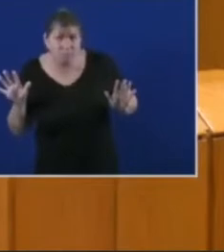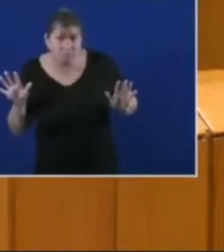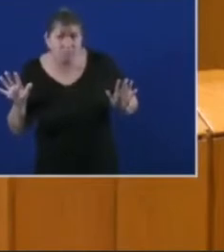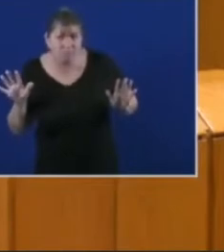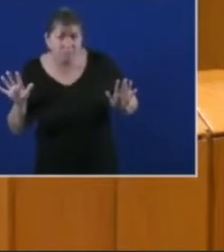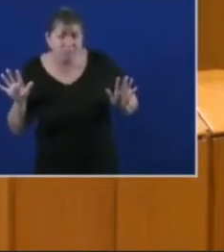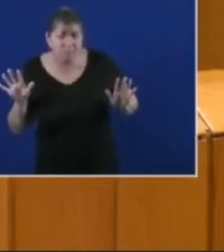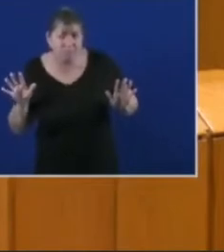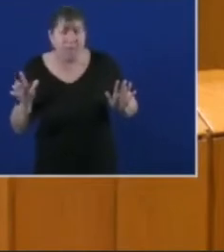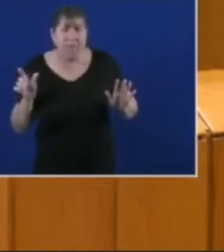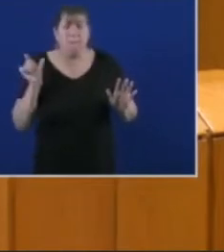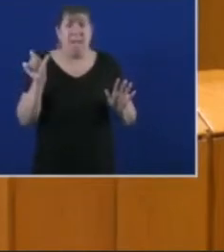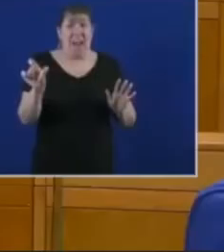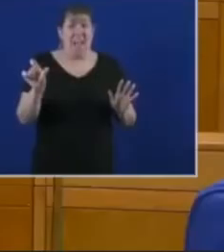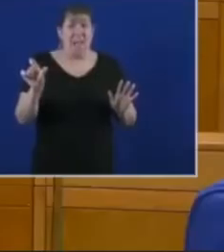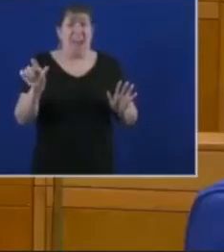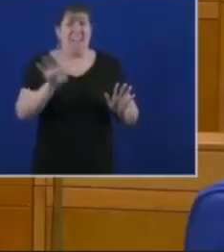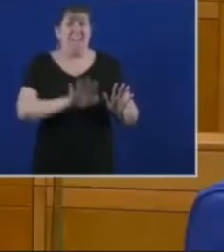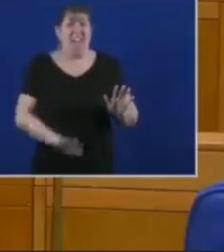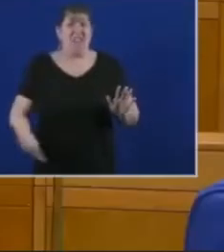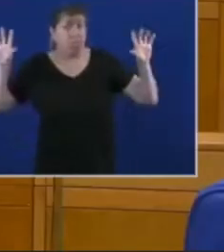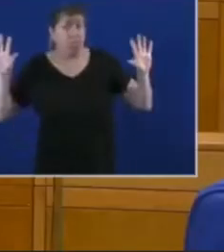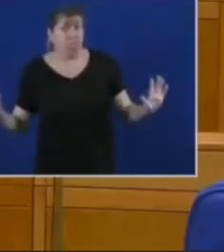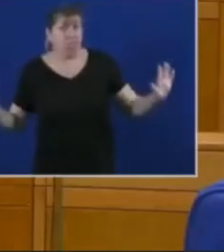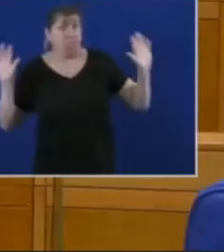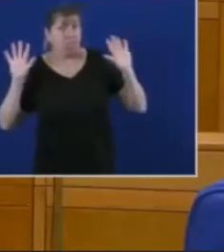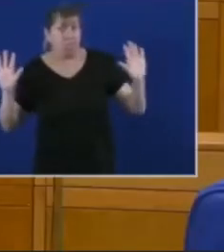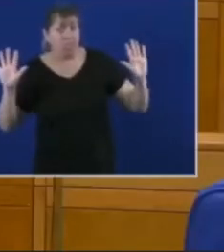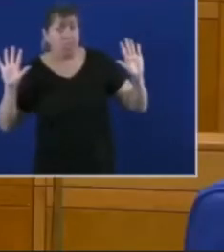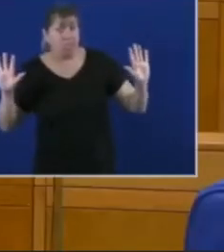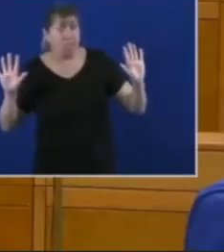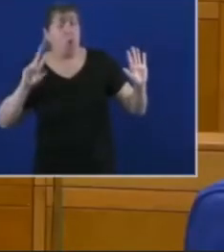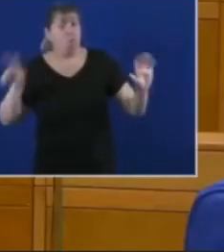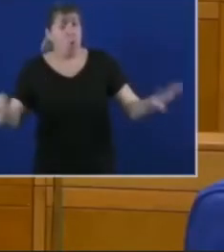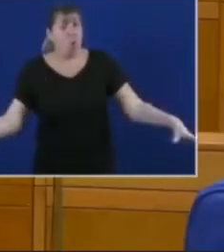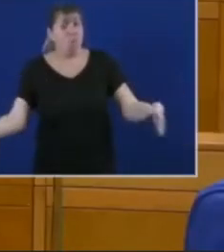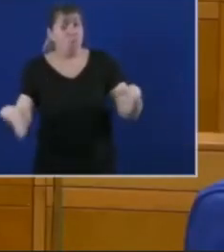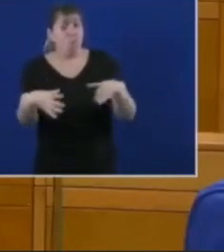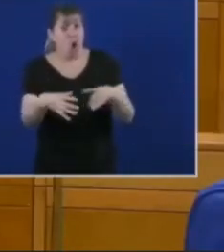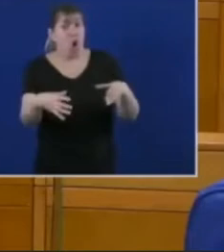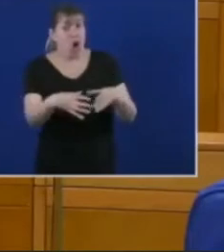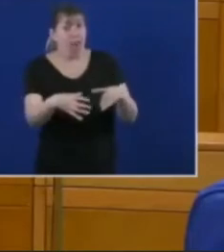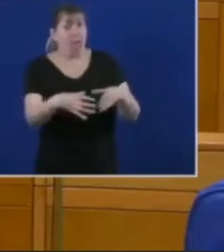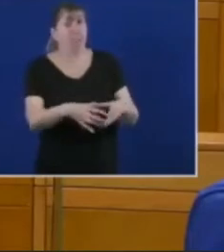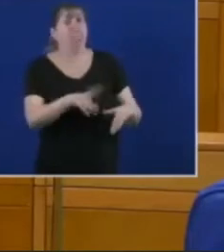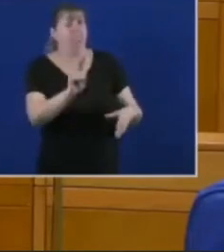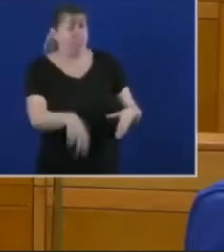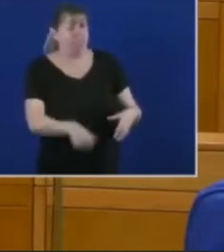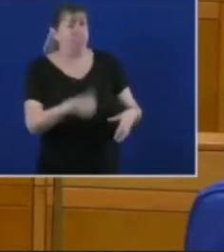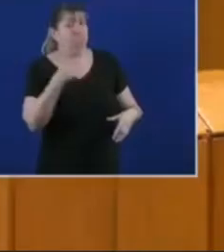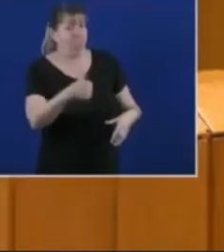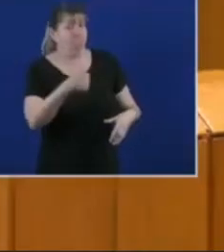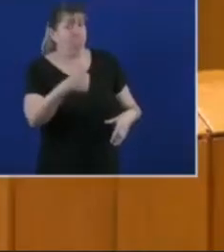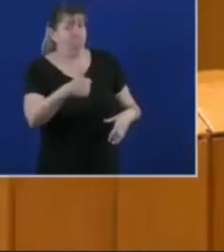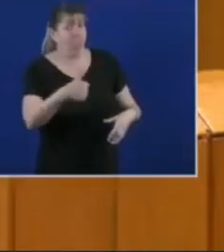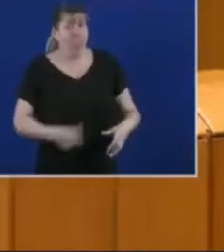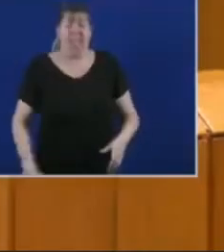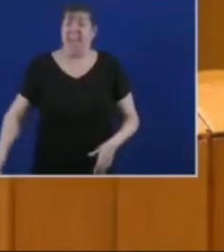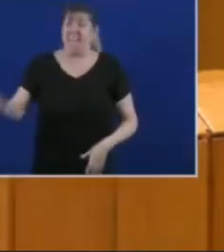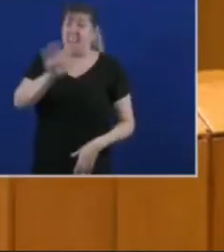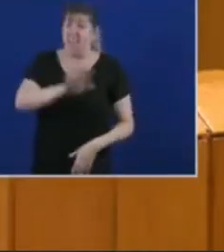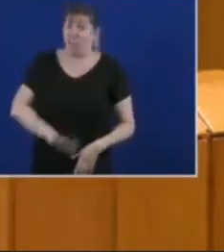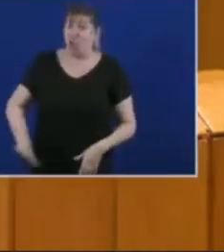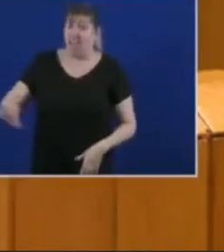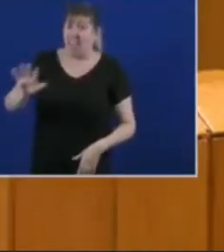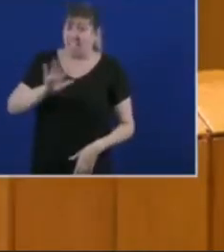Dumis. Efectivamente, somos un bloque, somos nacionalistas e somos galegas. Nacionalista, é